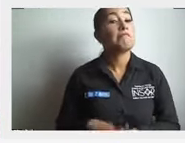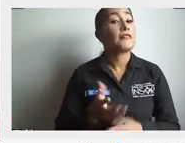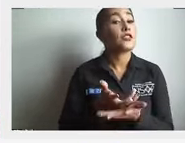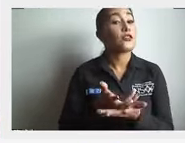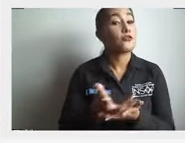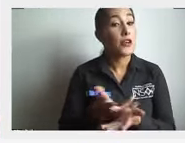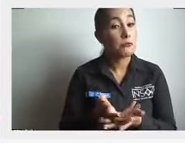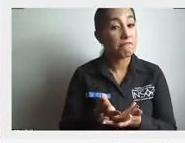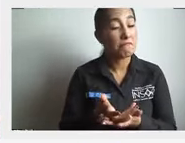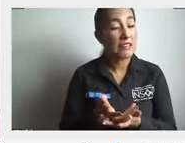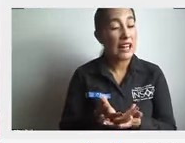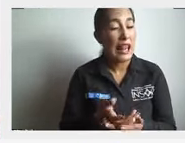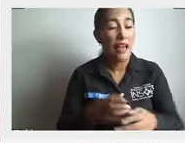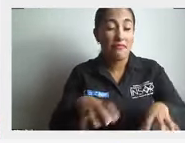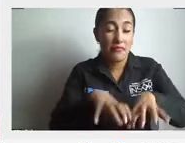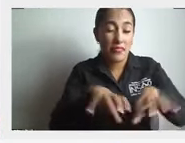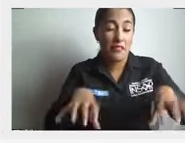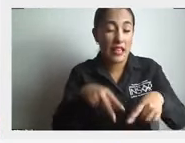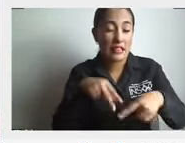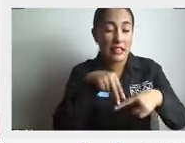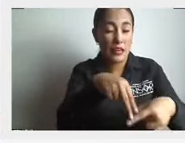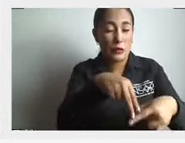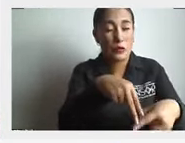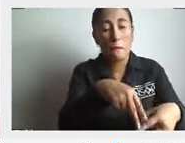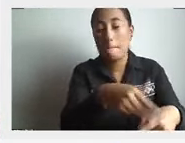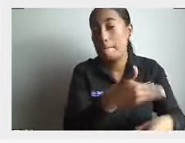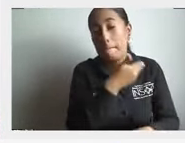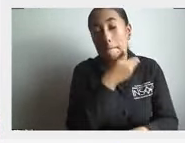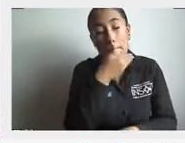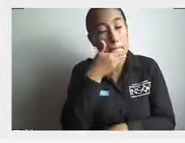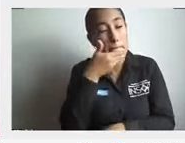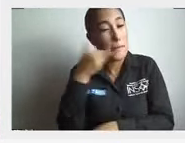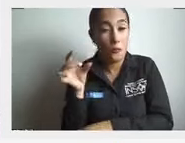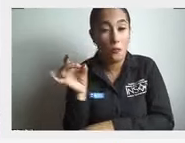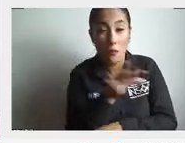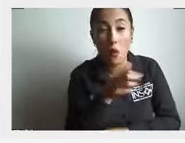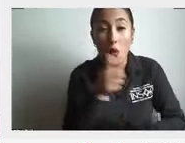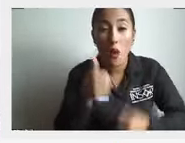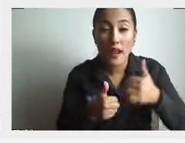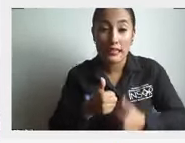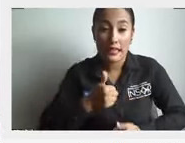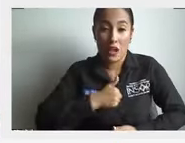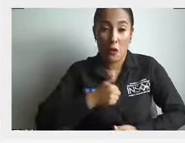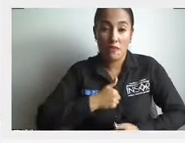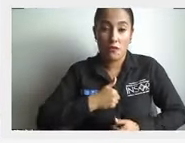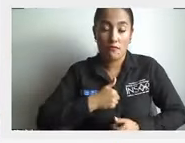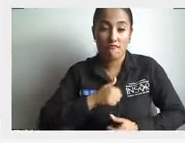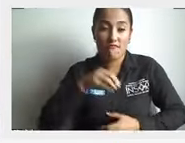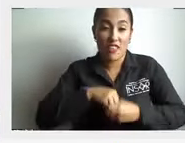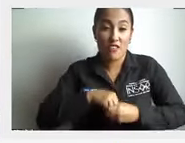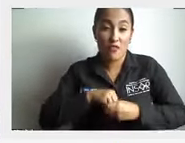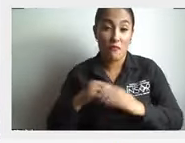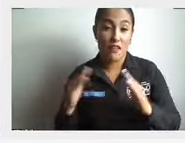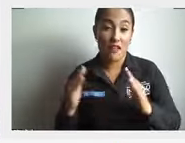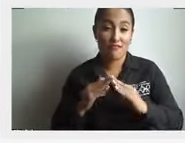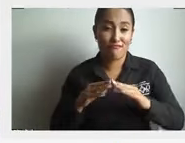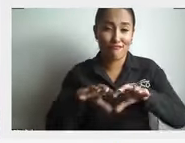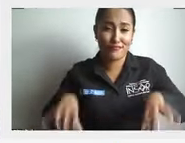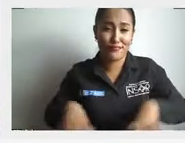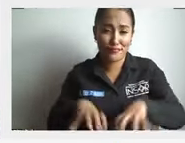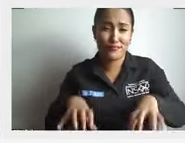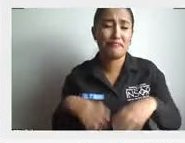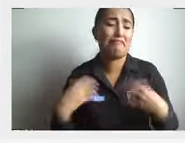Entonces, yo creo que eso es cierto. Si yo aprendo, por ejemplo, no sé ustedes si todos